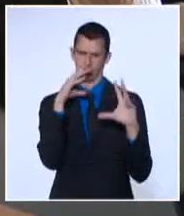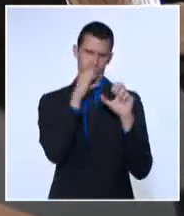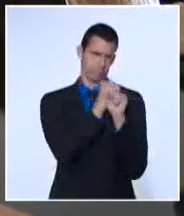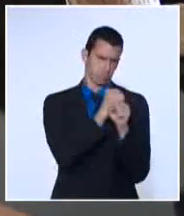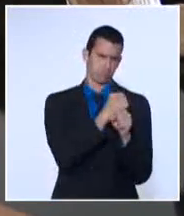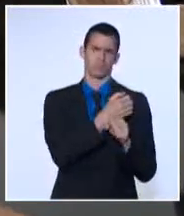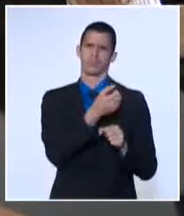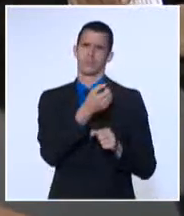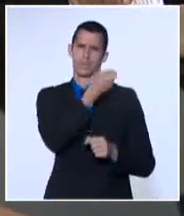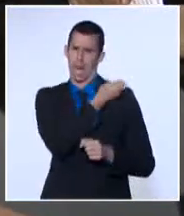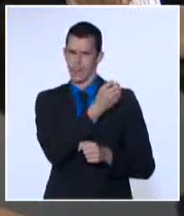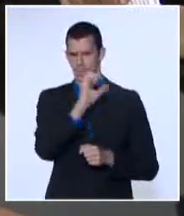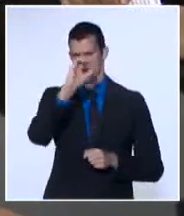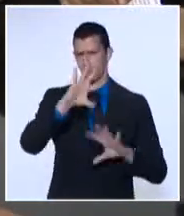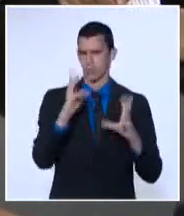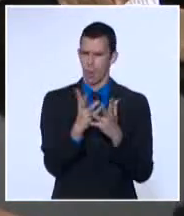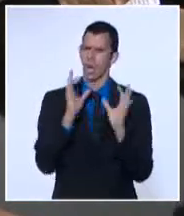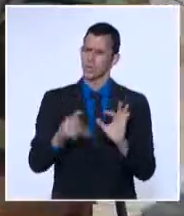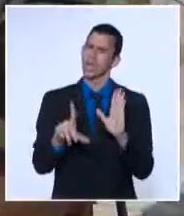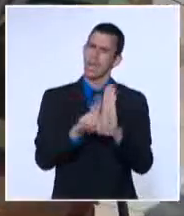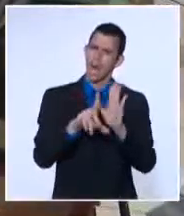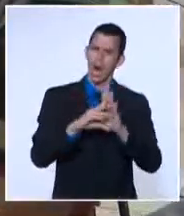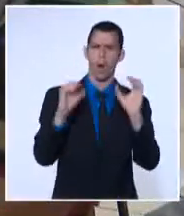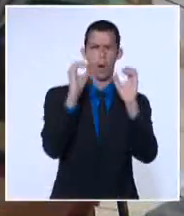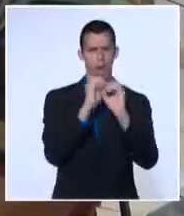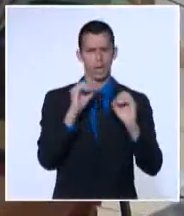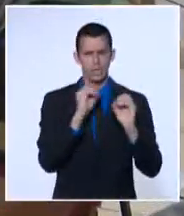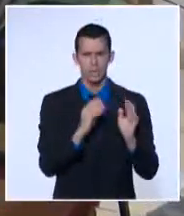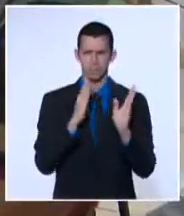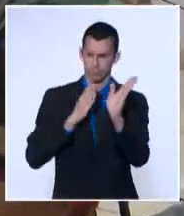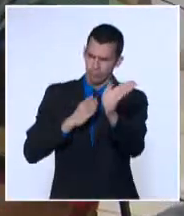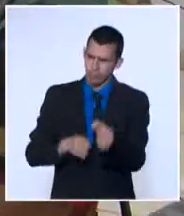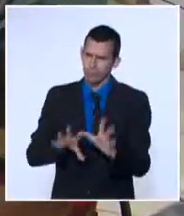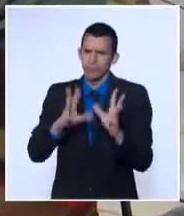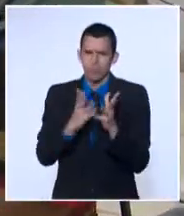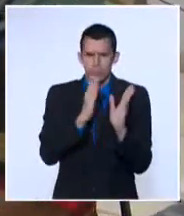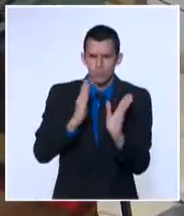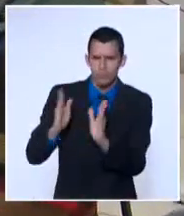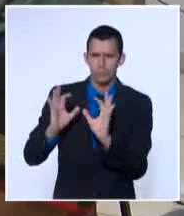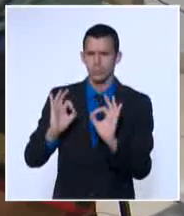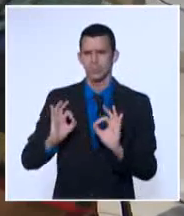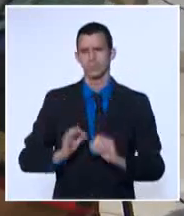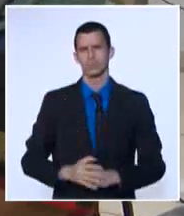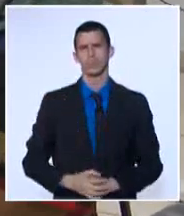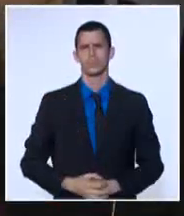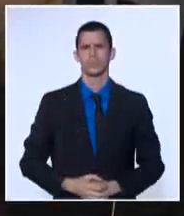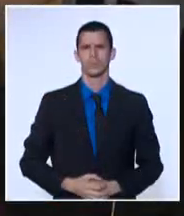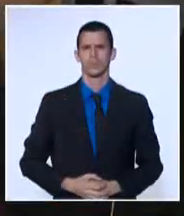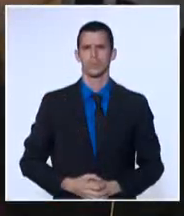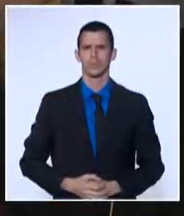las caracteriza, con organización y disciplina requerida.